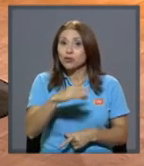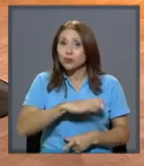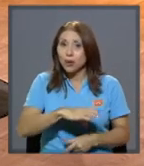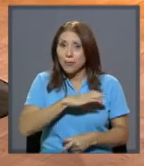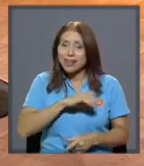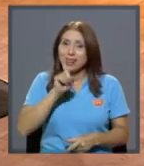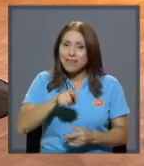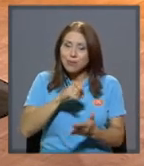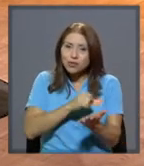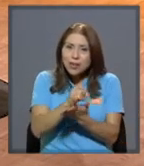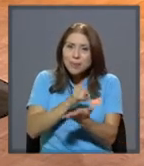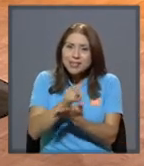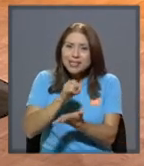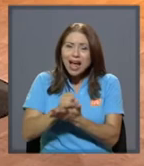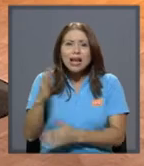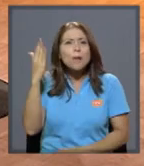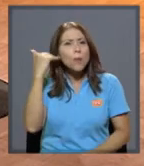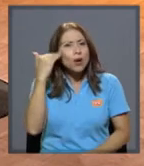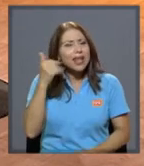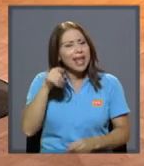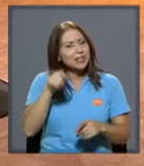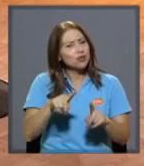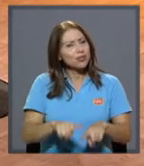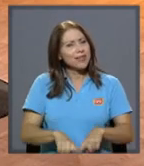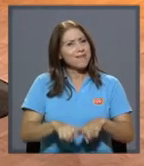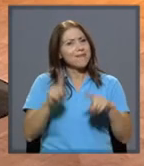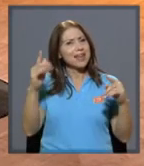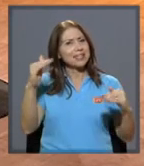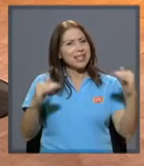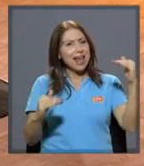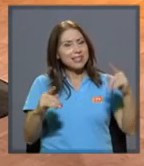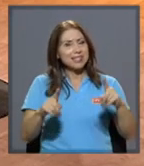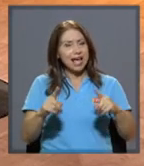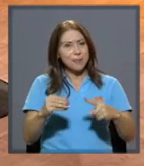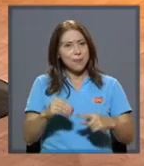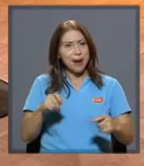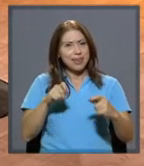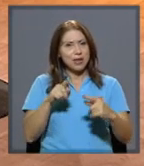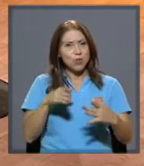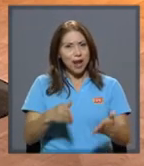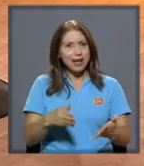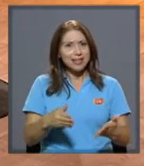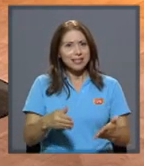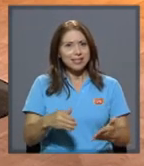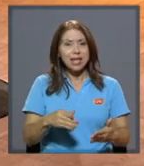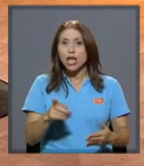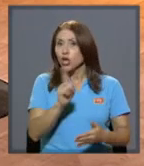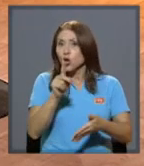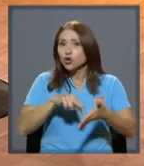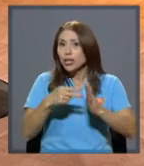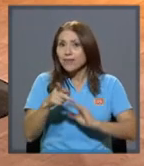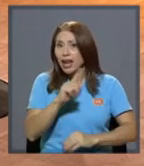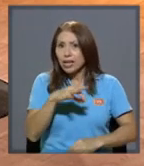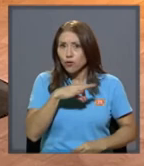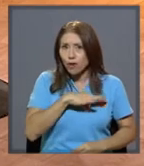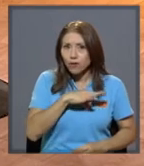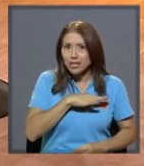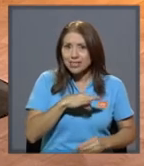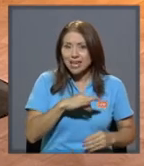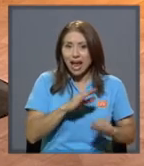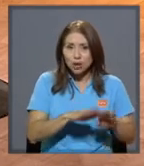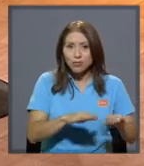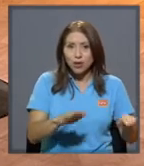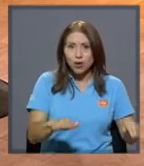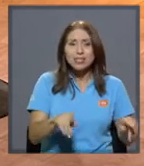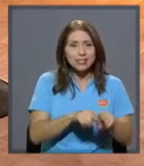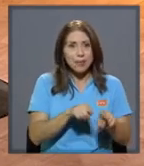por qué esos diferenciales tan particulares, que curiosamente no es que no favorecen a los menores, también favorecen sí. a los menores,